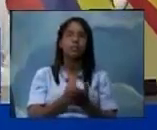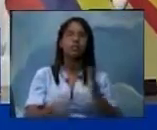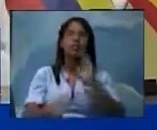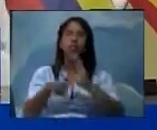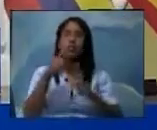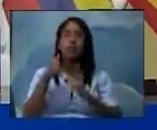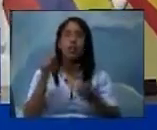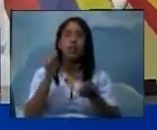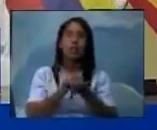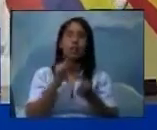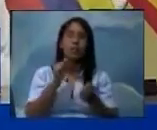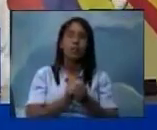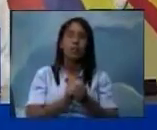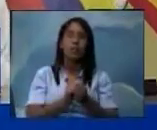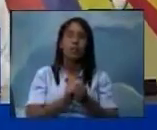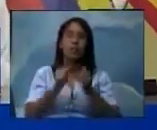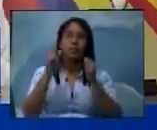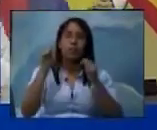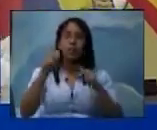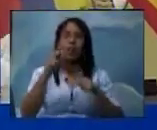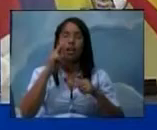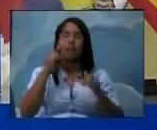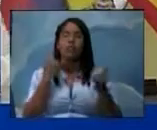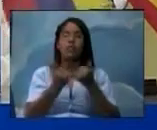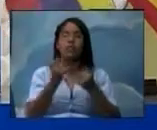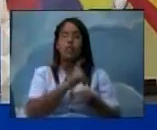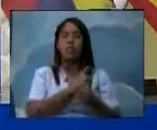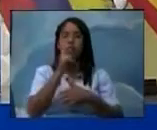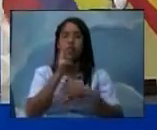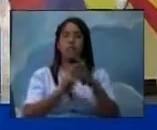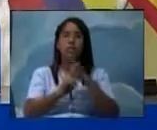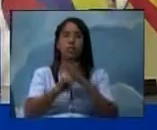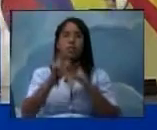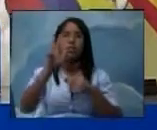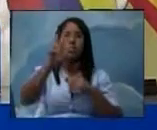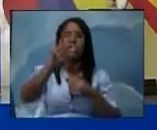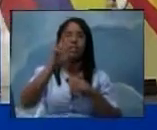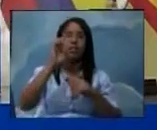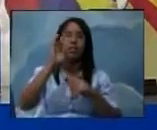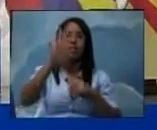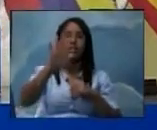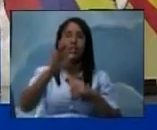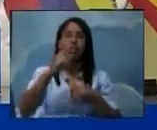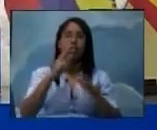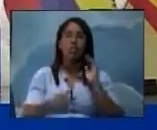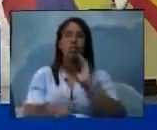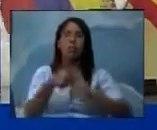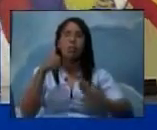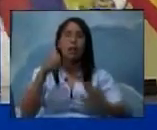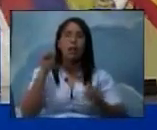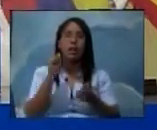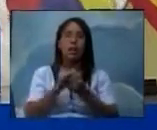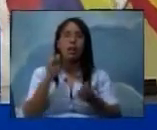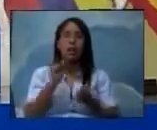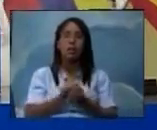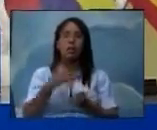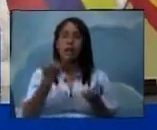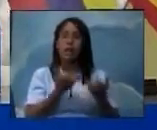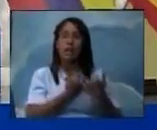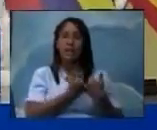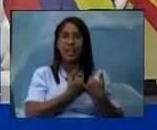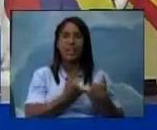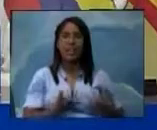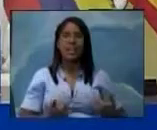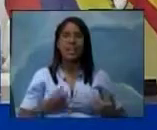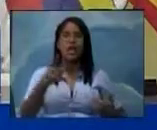la piedra, oigan esto al final del versículo 35, mas la piedra que hirió